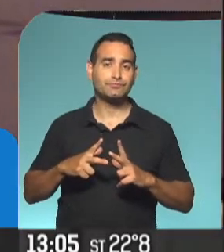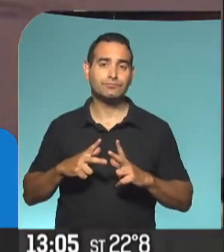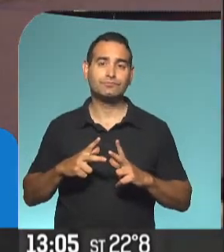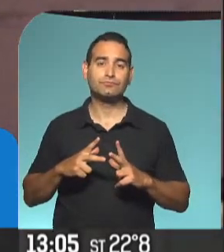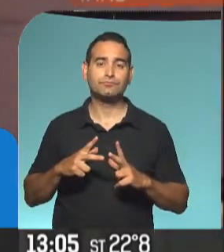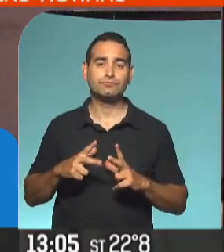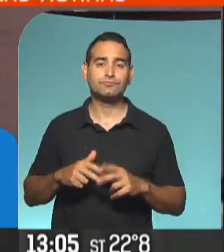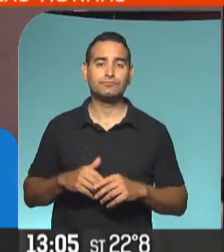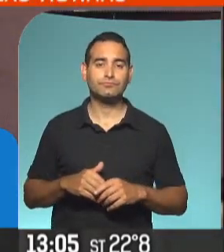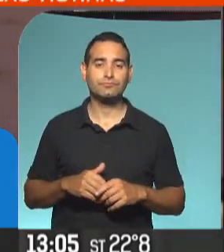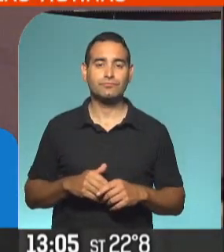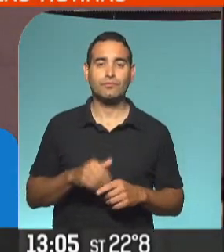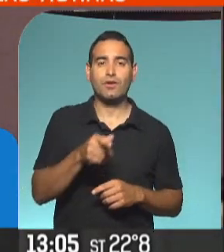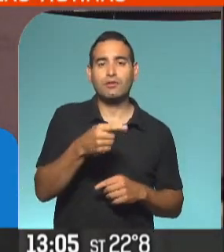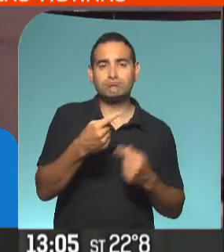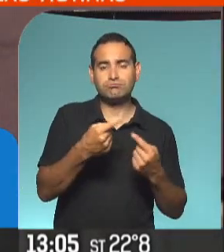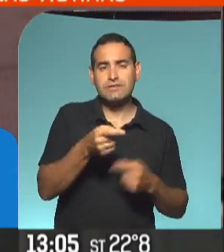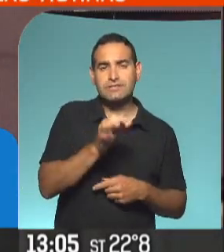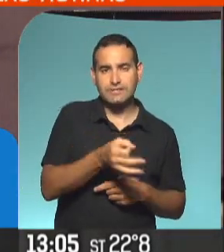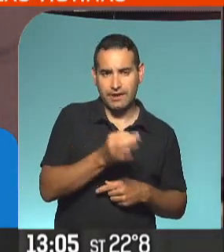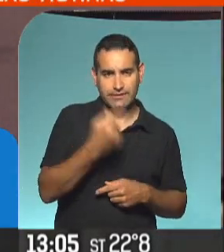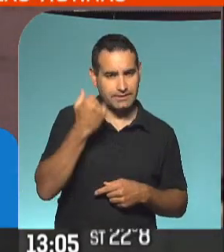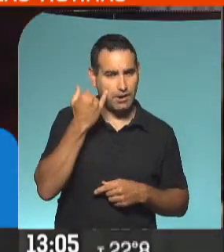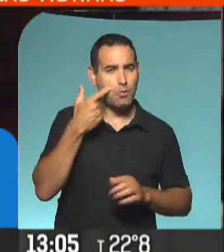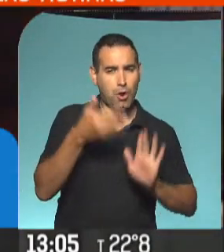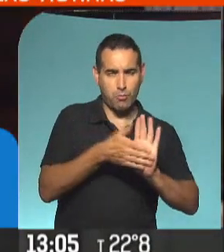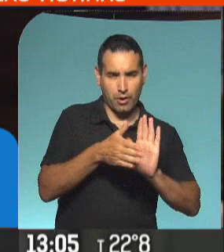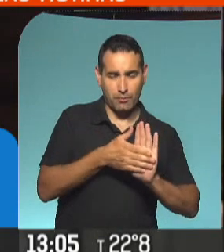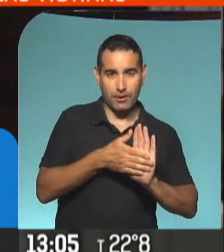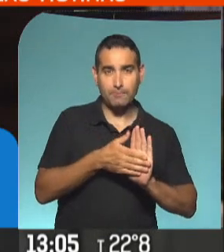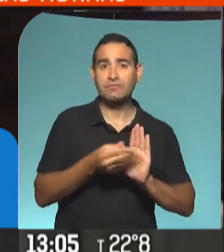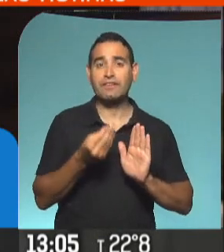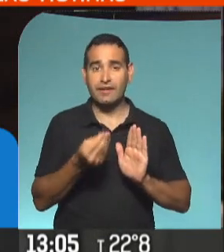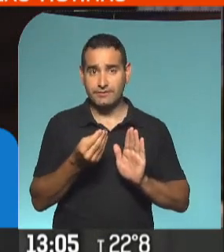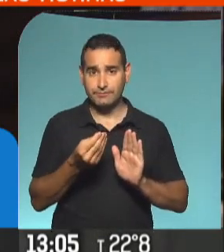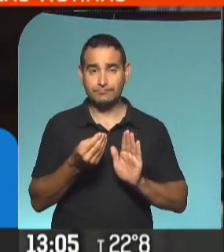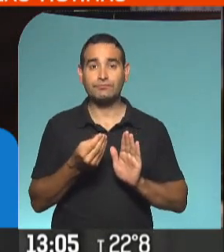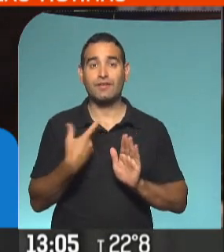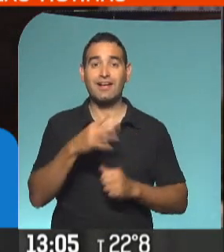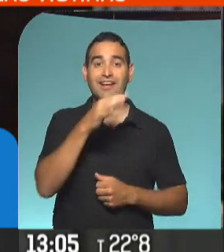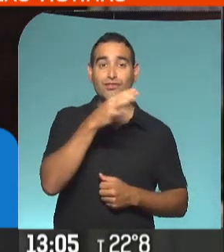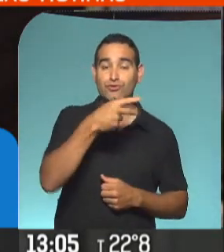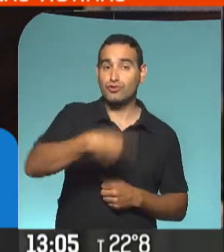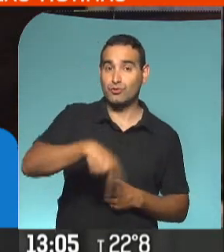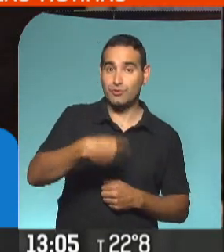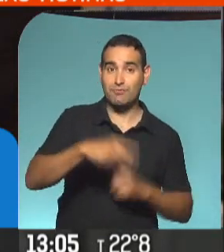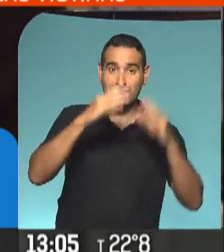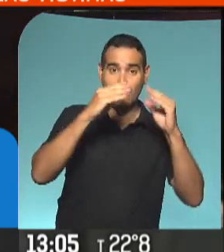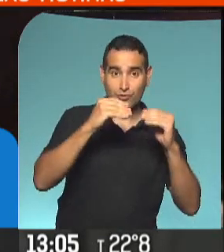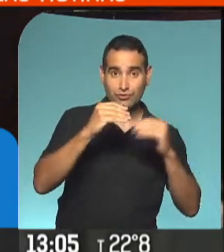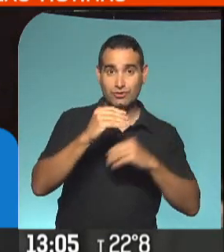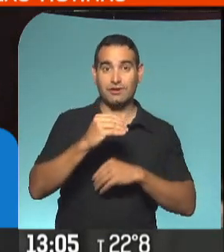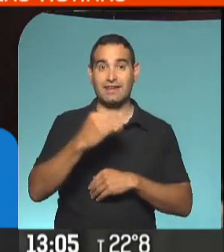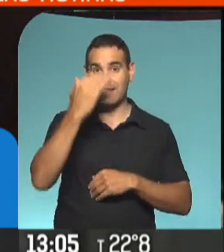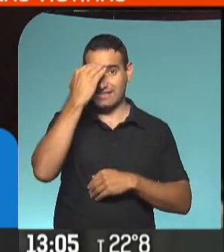la que sabemos o tenemos por probada, ¿no? Que tiene que ver con lo que pasó el 14 de noviembre de la noche y la madrugada del